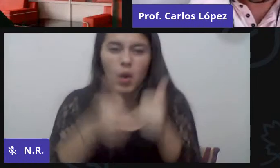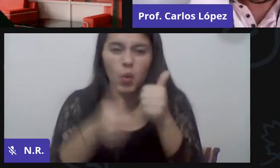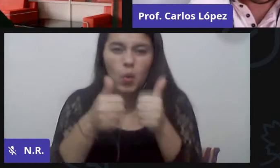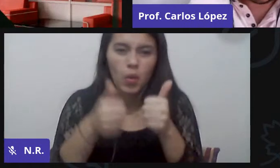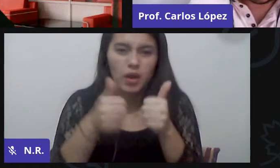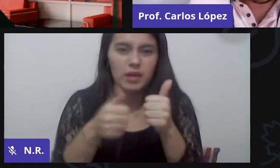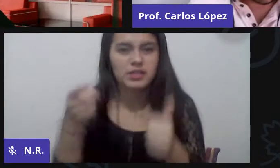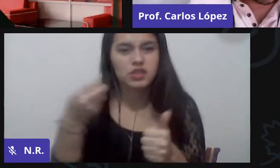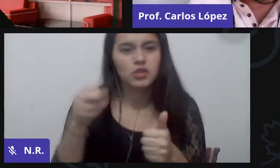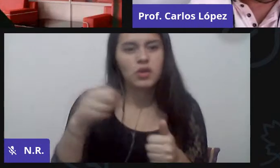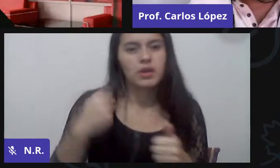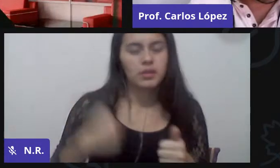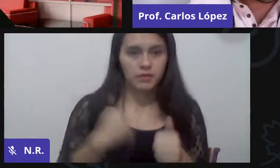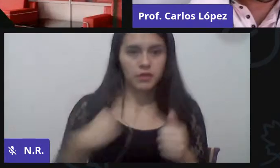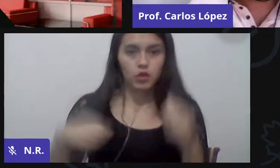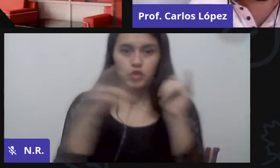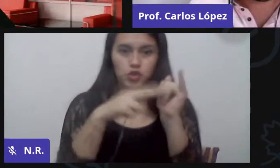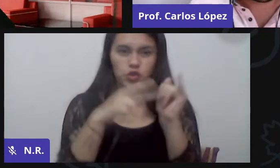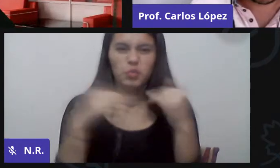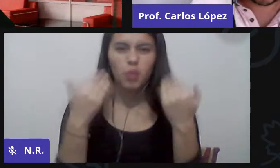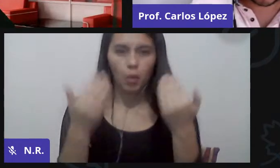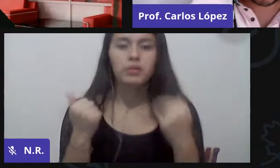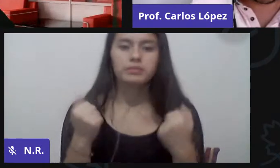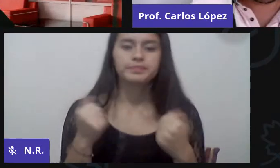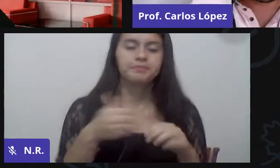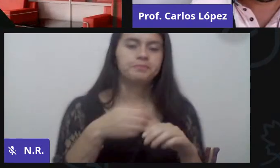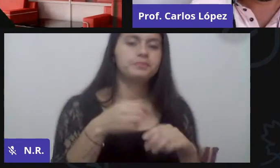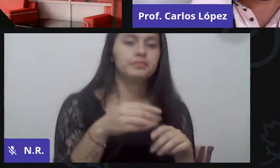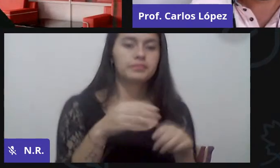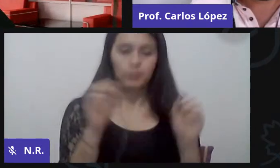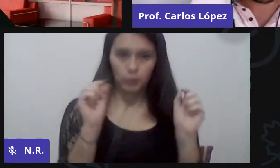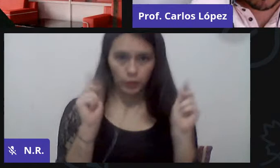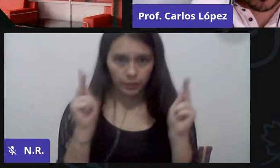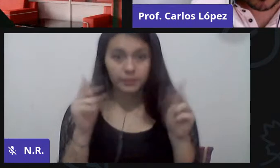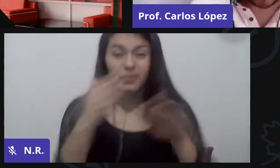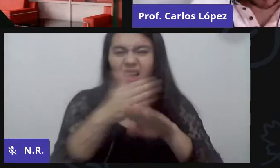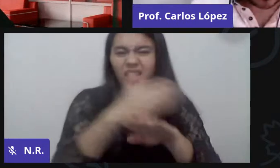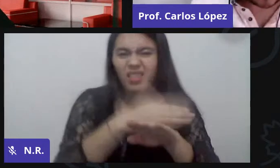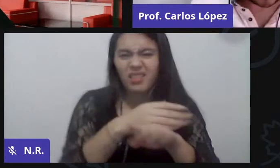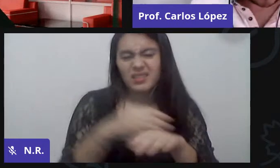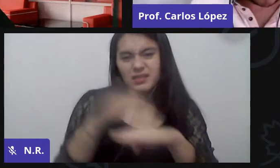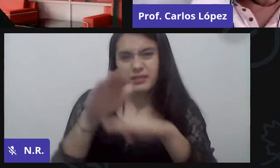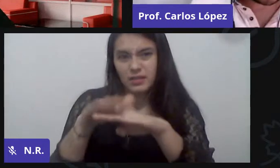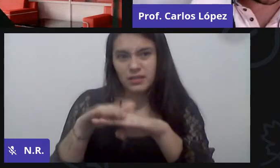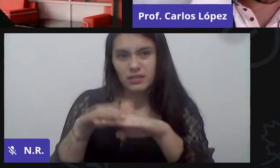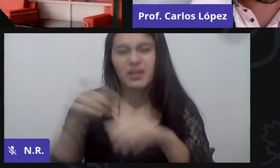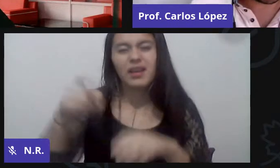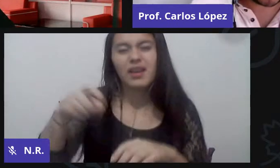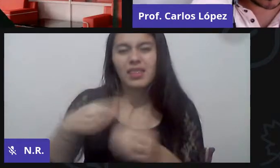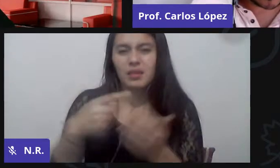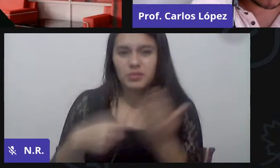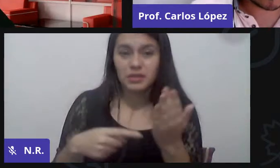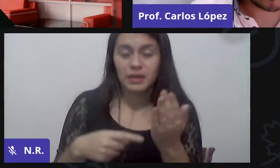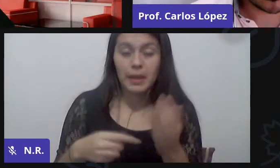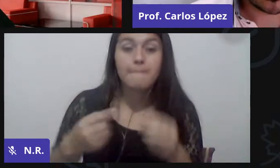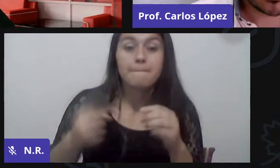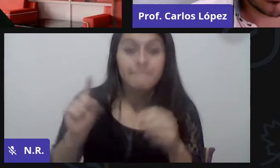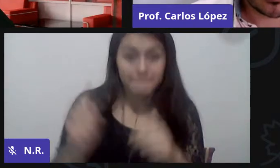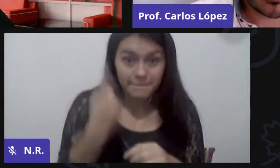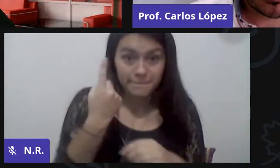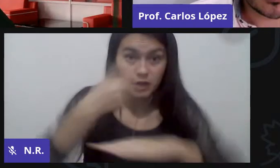George? Bueno, como les había mencionado al inicio de la presentación, primero lo que necesitamos es un correo en